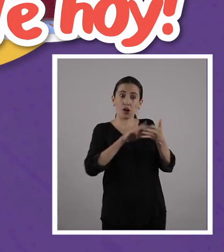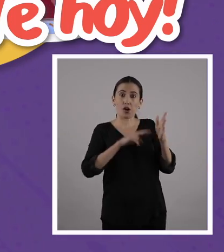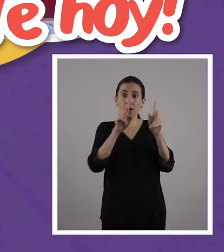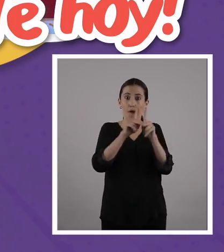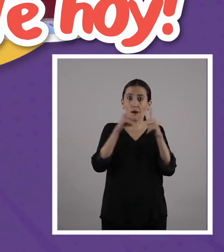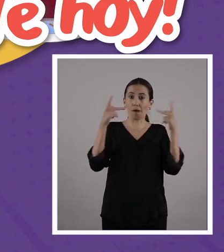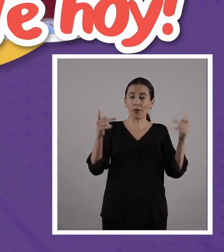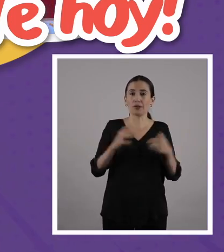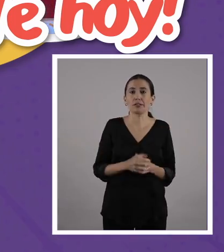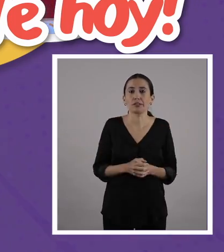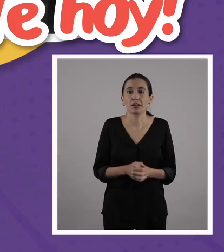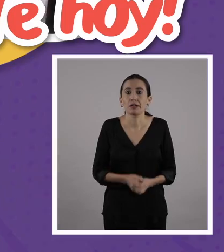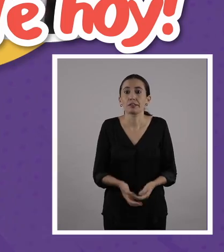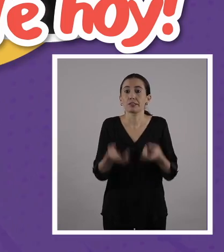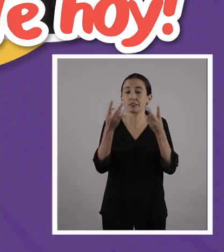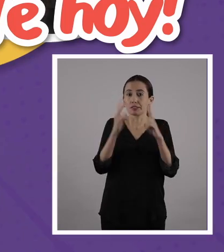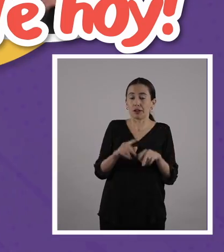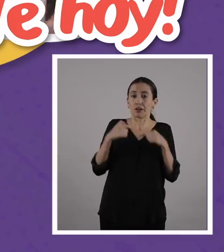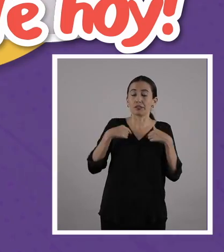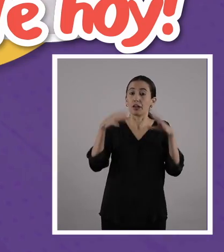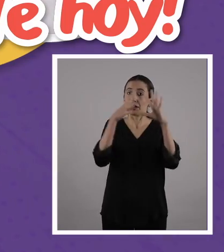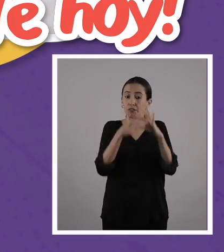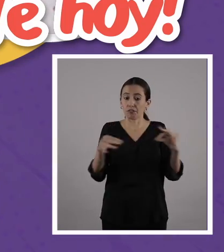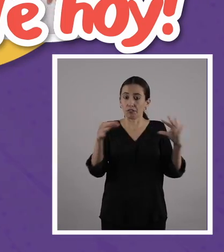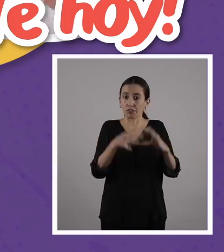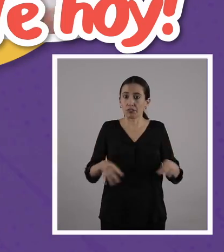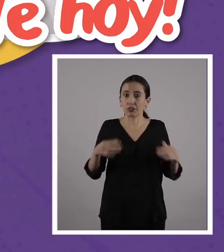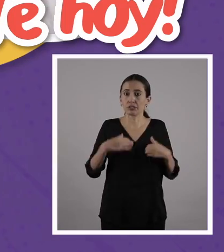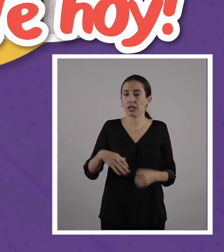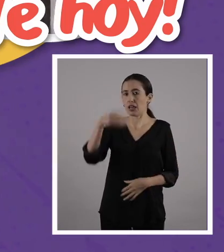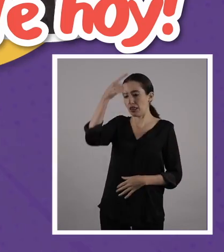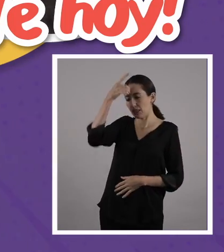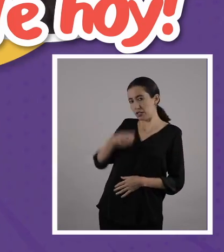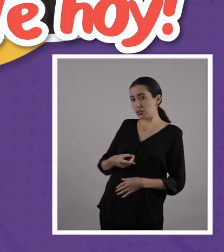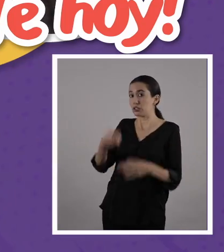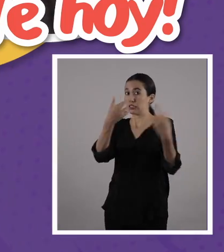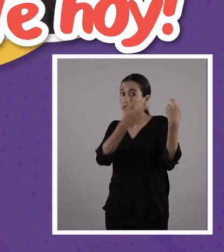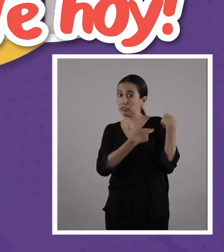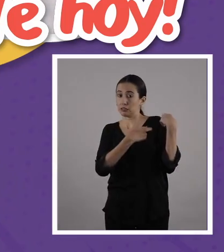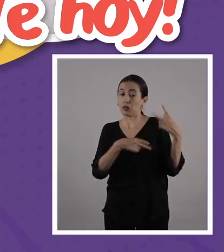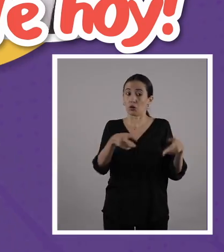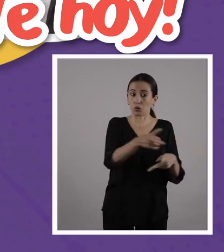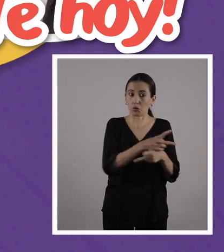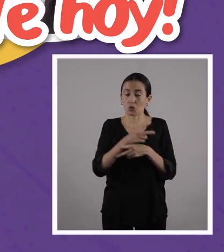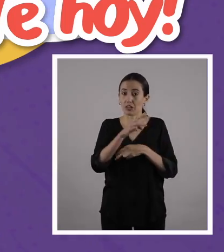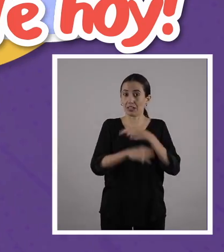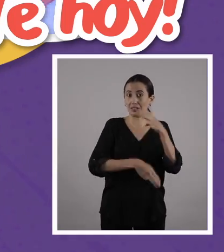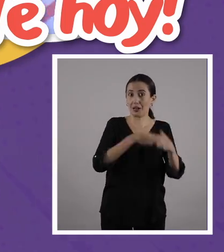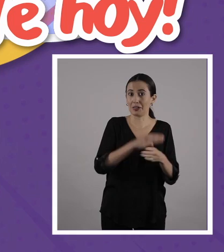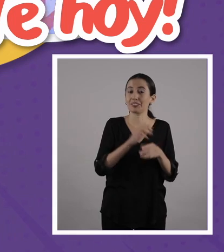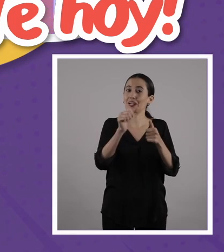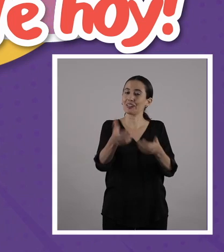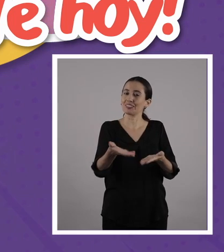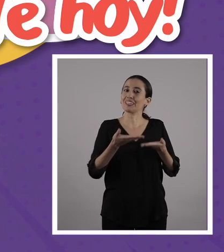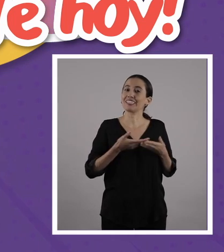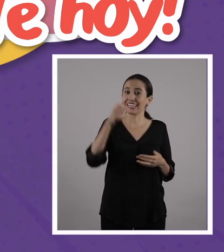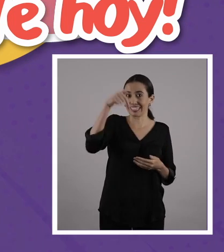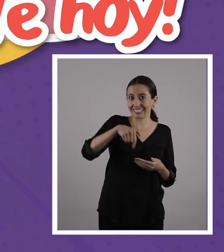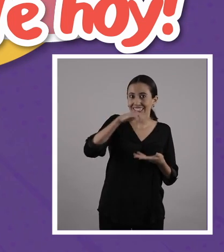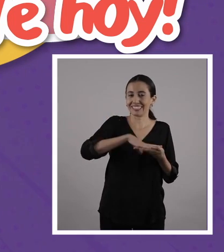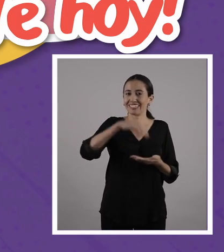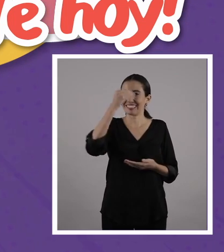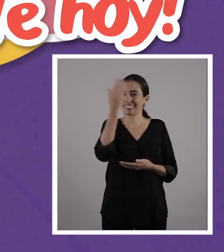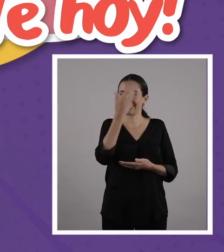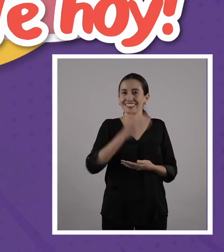textos periodísticos. Además, recuerda que la frase de este mes es decisiones responsables cuidan el planeta. Bienvenidos